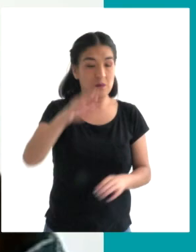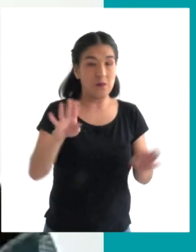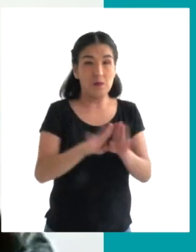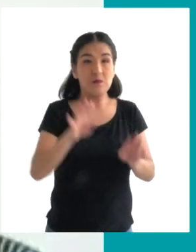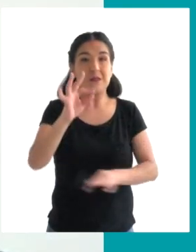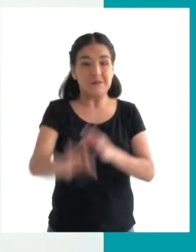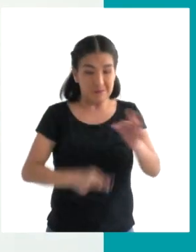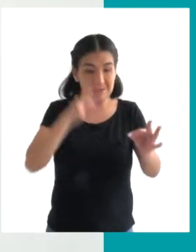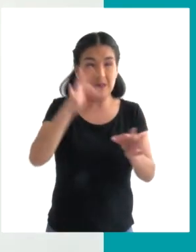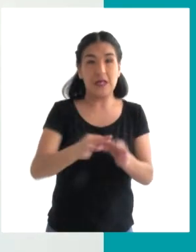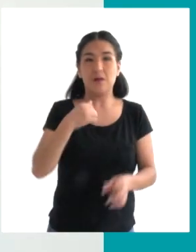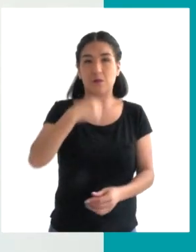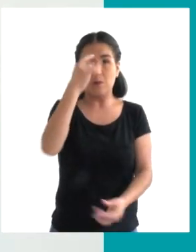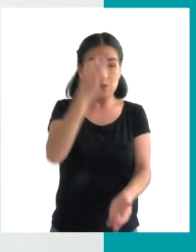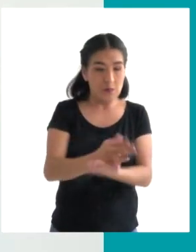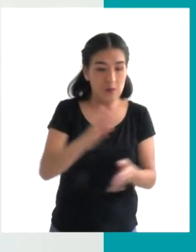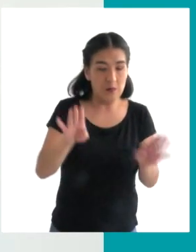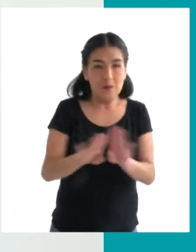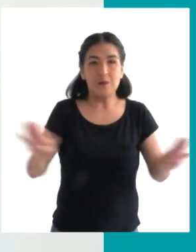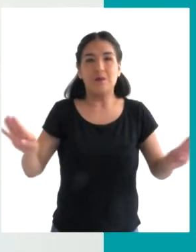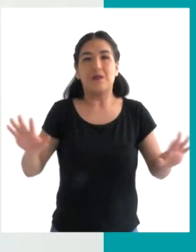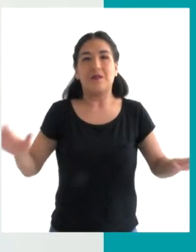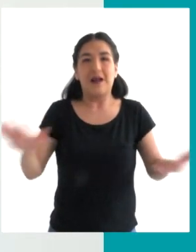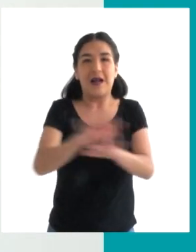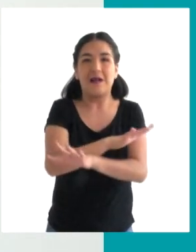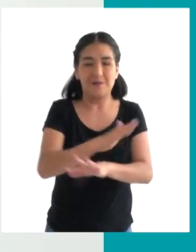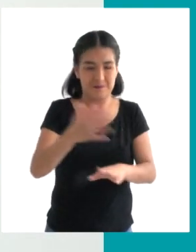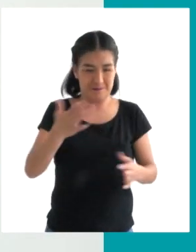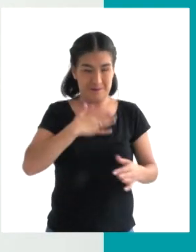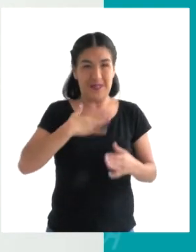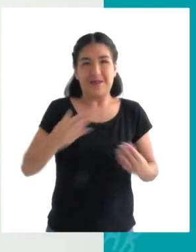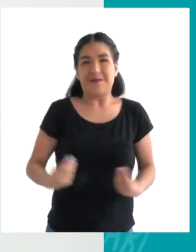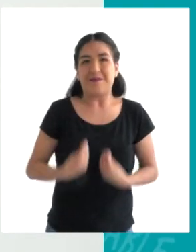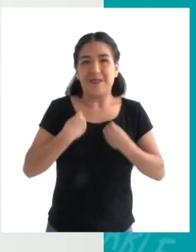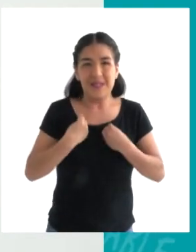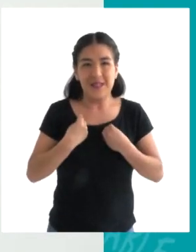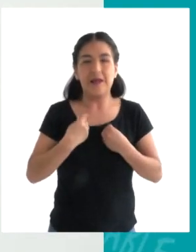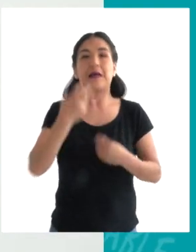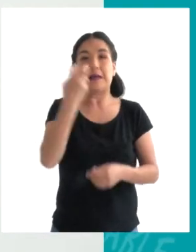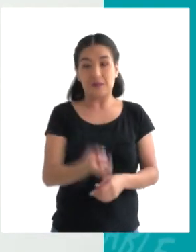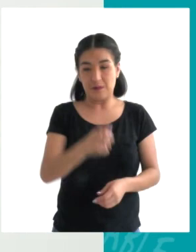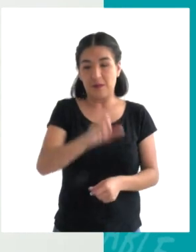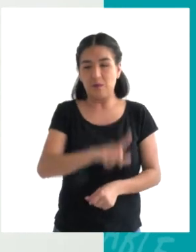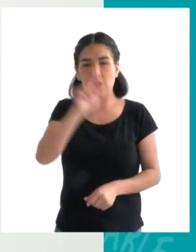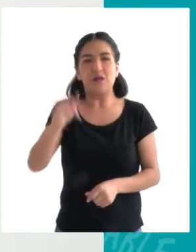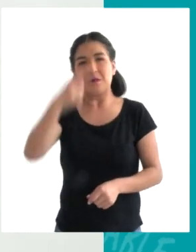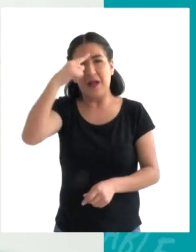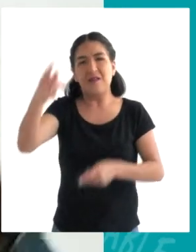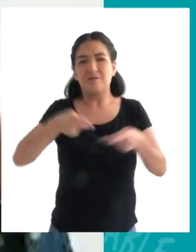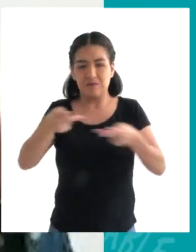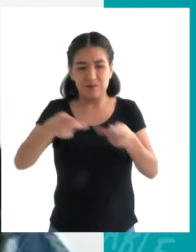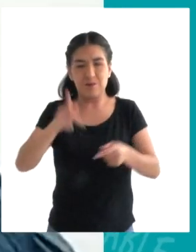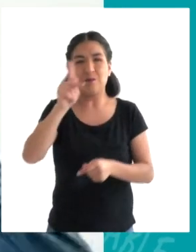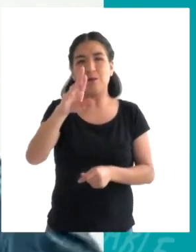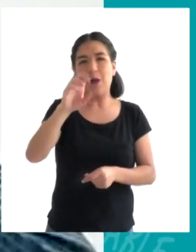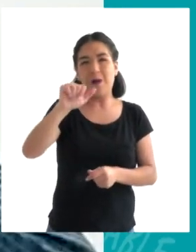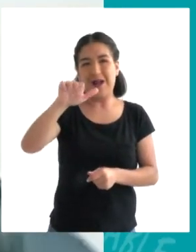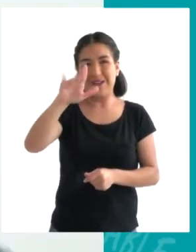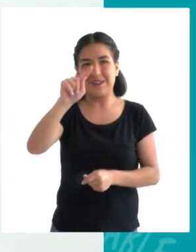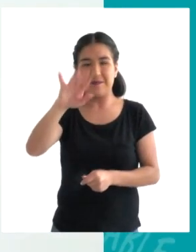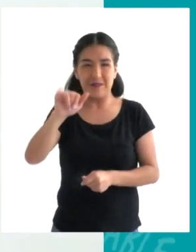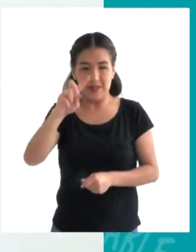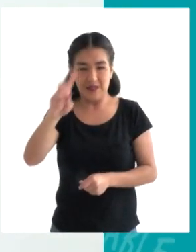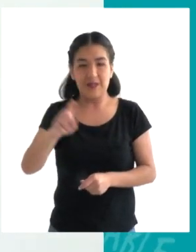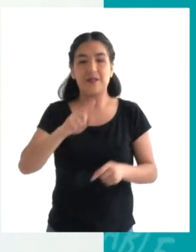que solamente tú puedes cambiar un cambio genuino en tu vida. Entonces, para promover la proactividad necesitamos de dos